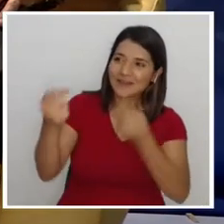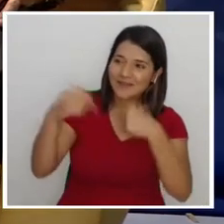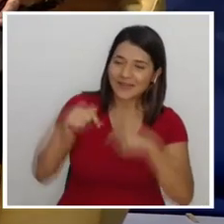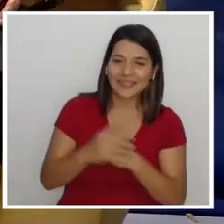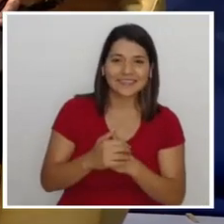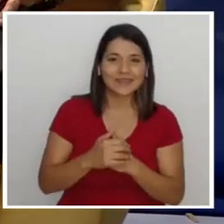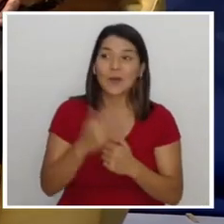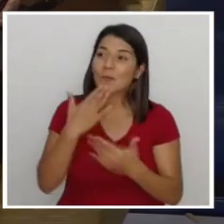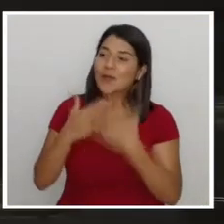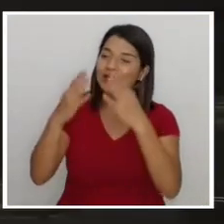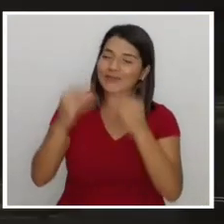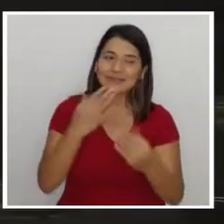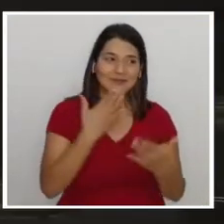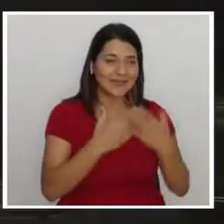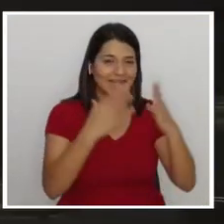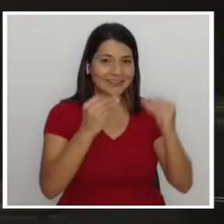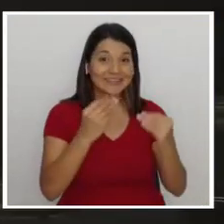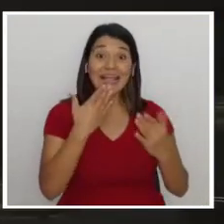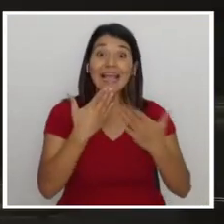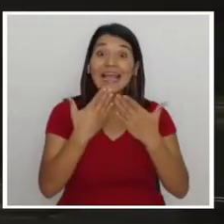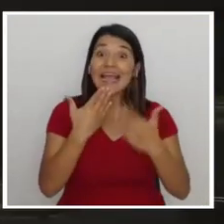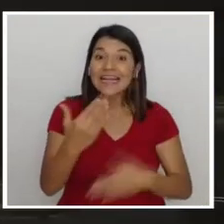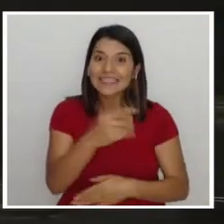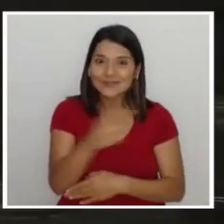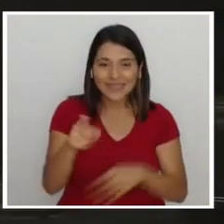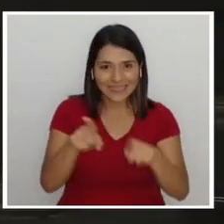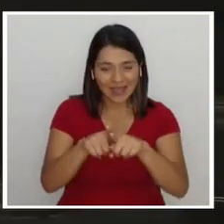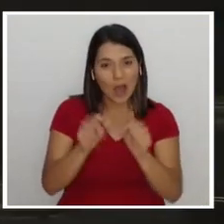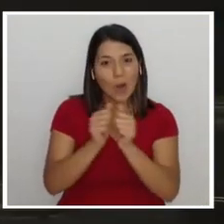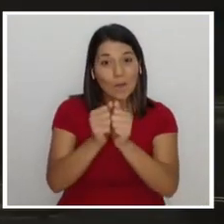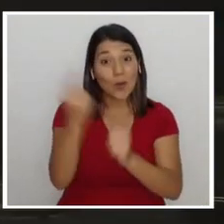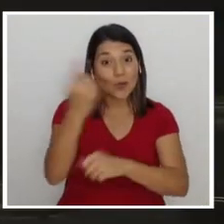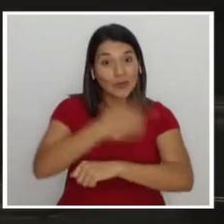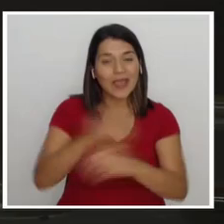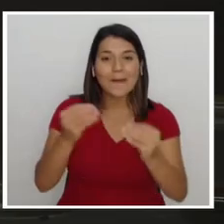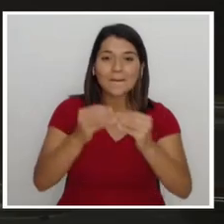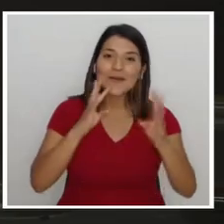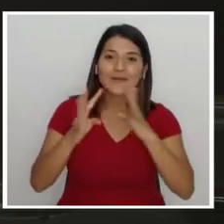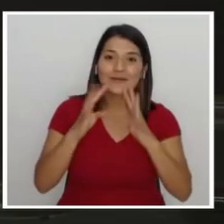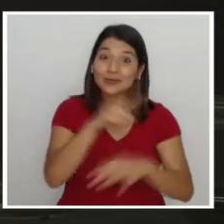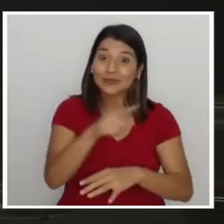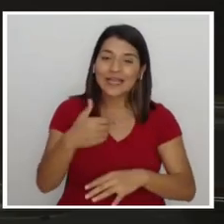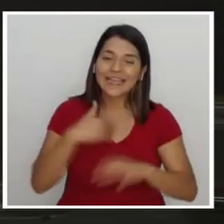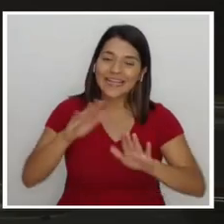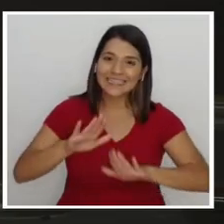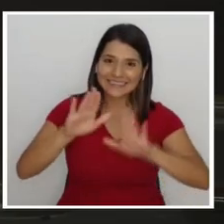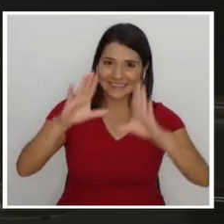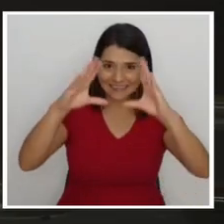Gracias a ustedes también por acompañarnos en una edición más de Conversamos. Que tengan una excelente noche.